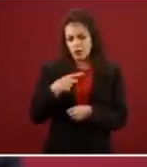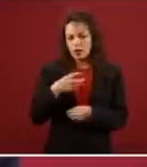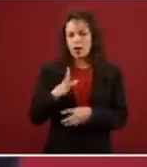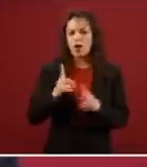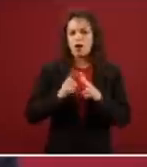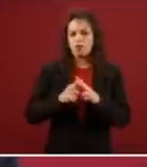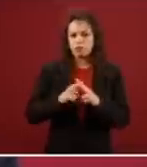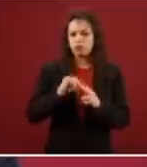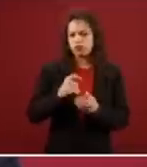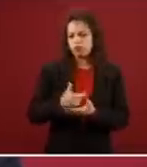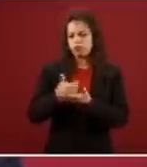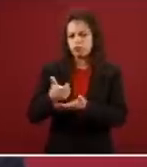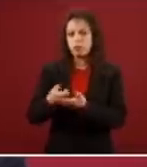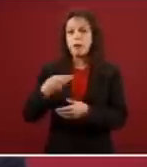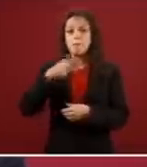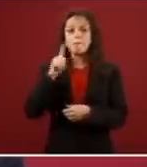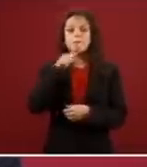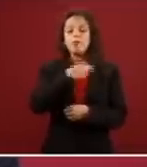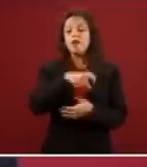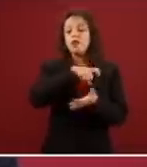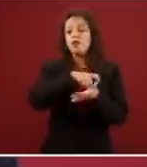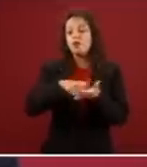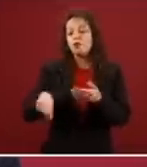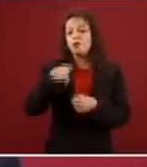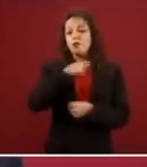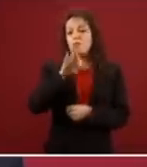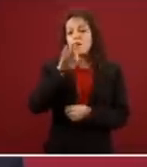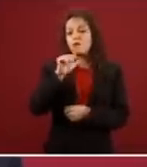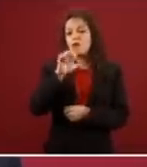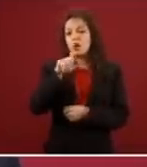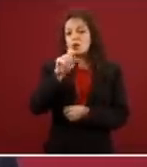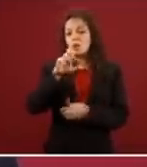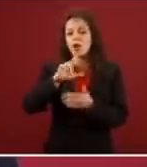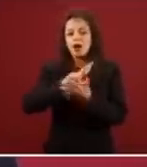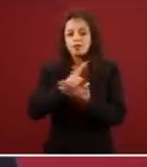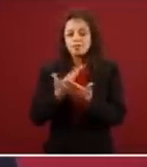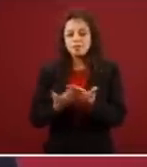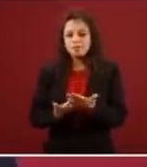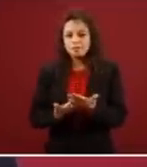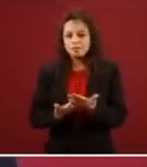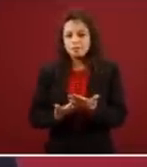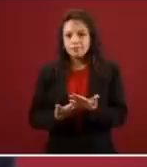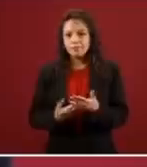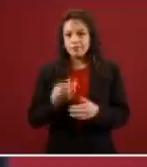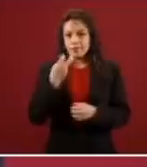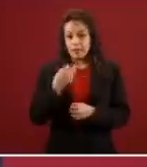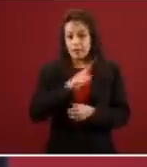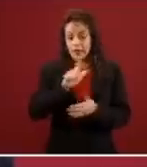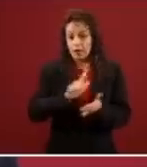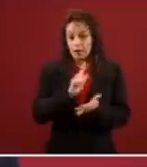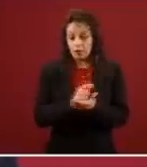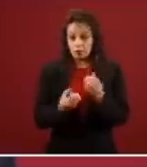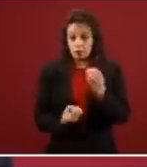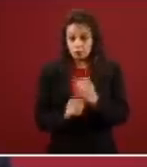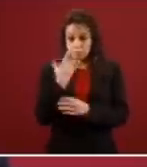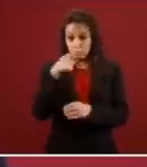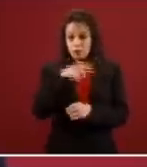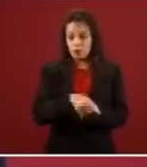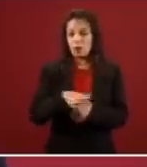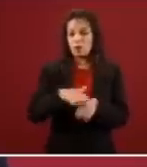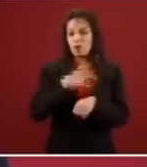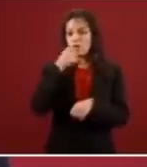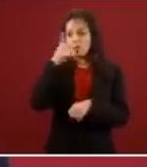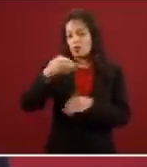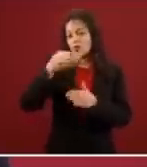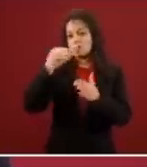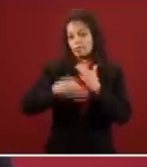habían comprado facturas. Ellos decidieron, ante la entrada en vigor de estas reformas que podían dar el carácter de violación a la Ley de